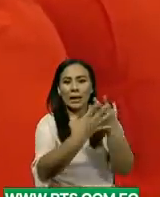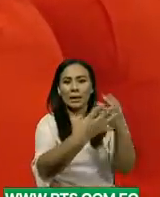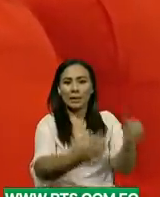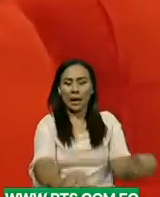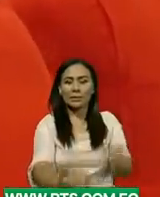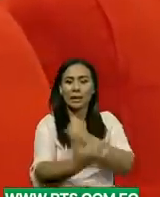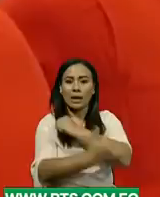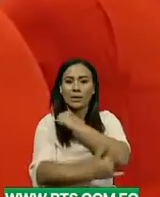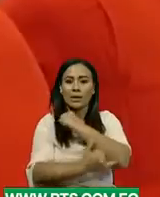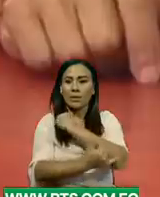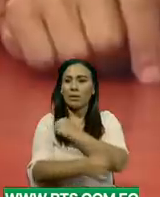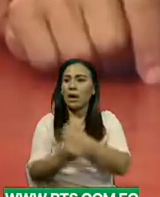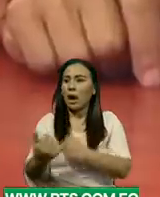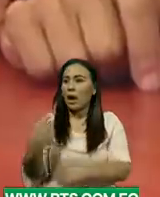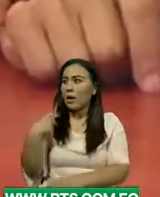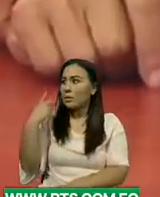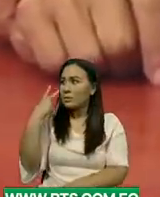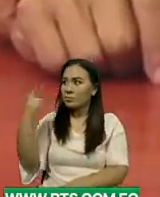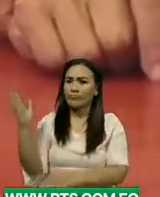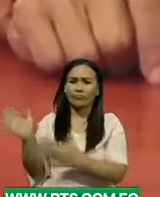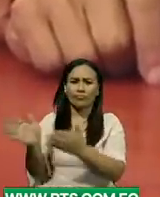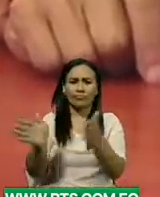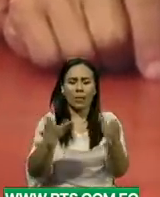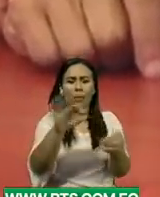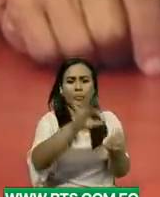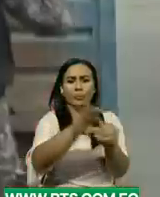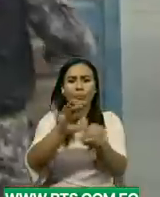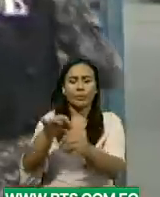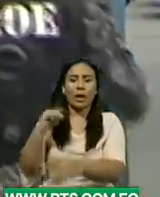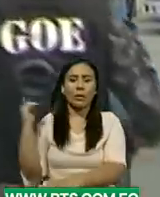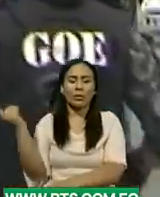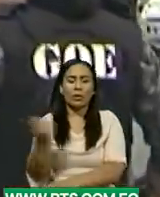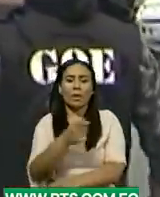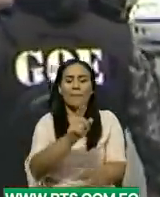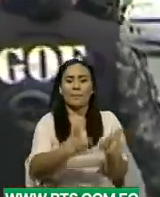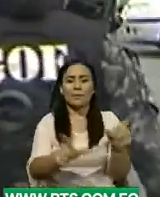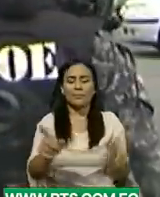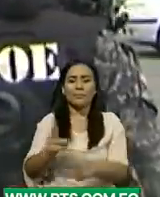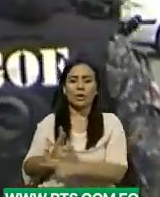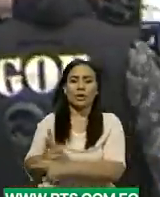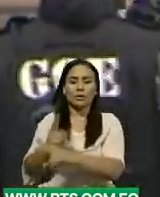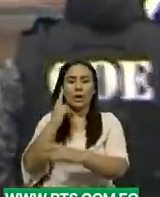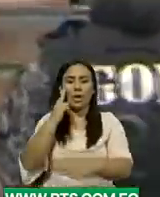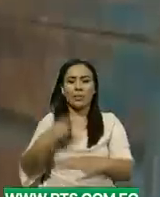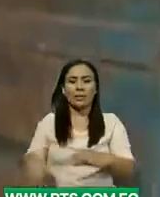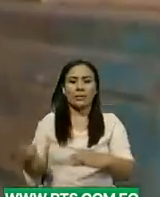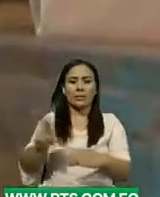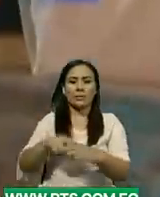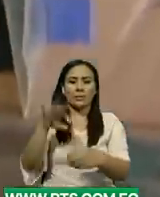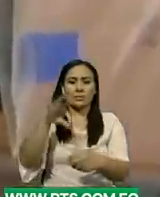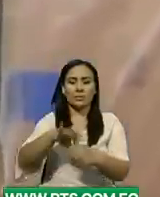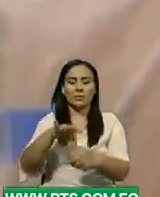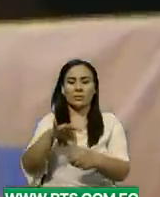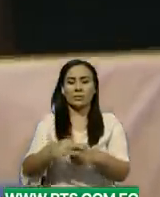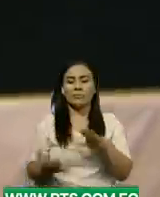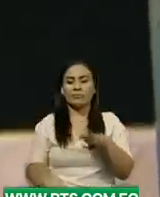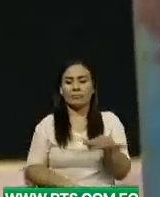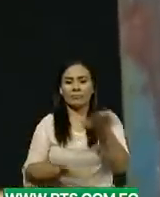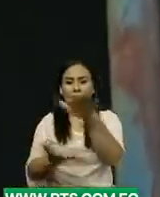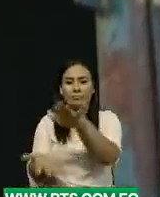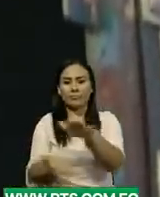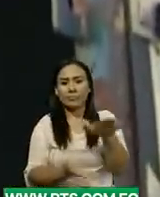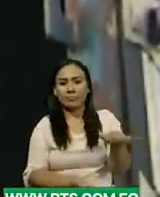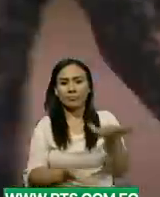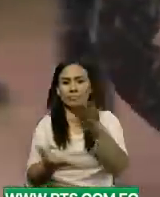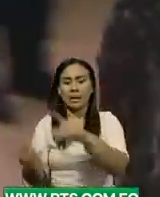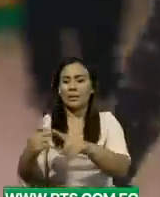del país se convirtieron en recintos electorales ante la llegada de los miembros del Consejo Nacional Electoral. Los paquetes que contenían